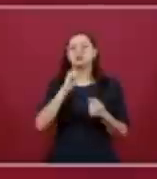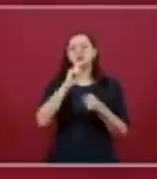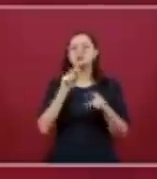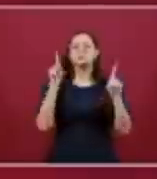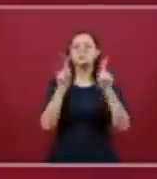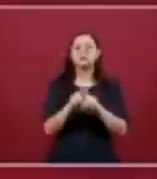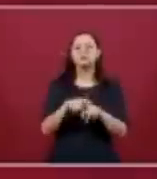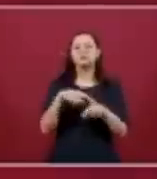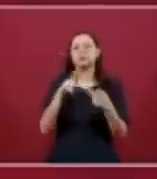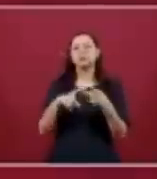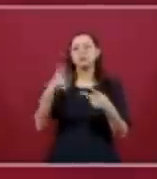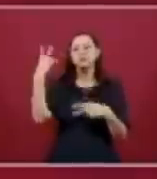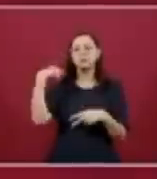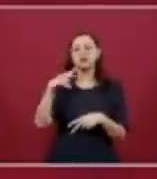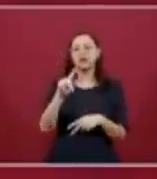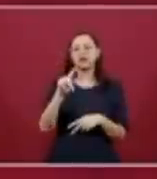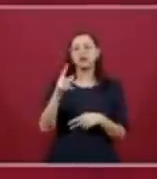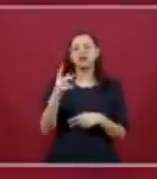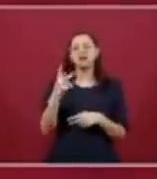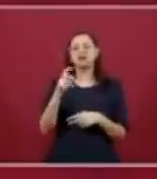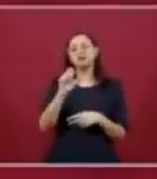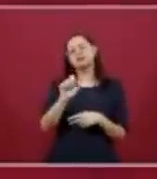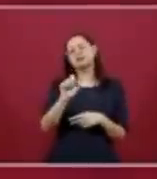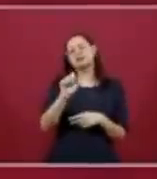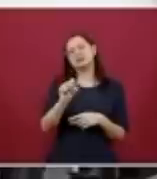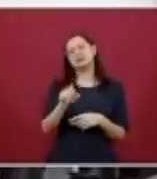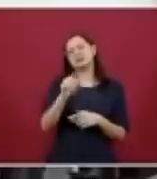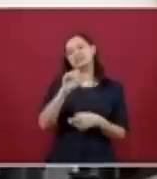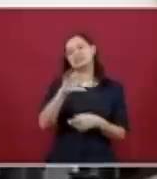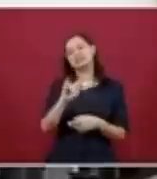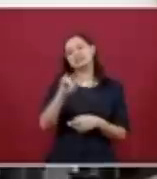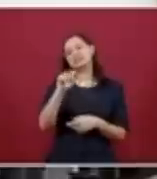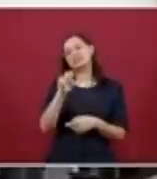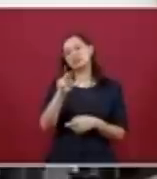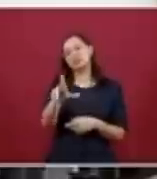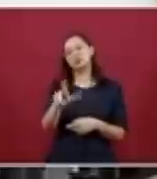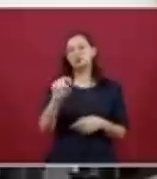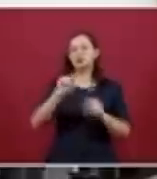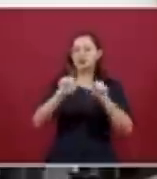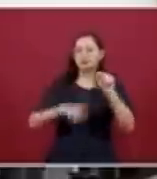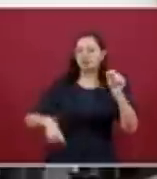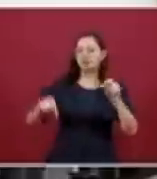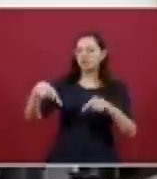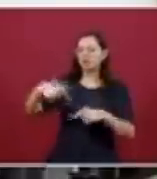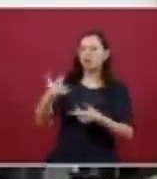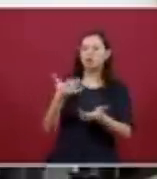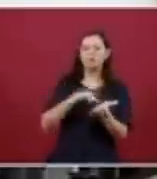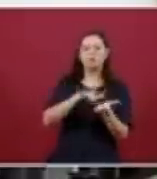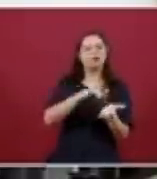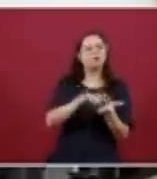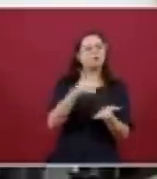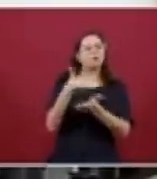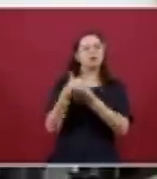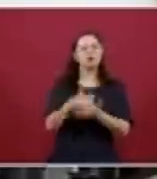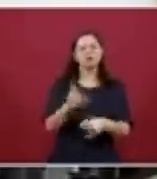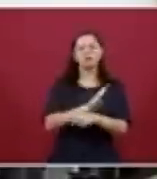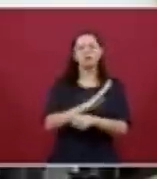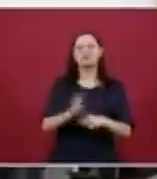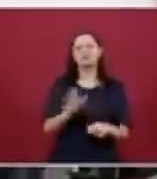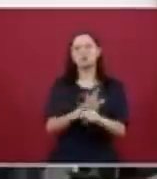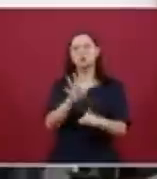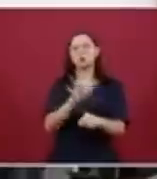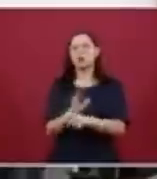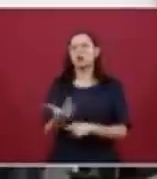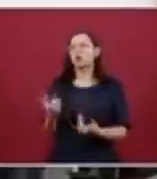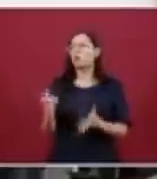Fitur, qué resultados trae para México, y que no se quede nada más en un boletín, porque antes pues nada más se usaba eso, ¿no? En un